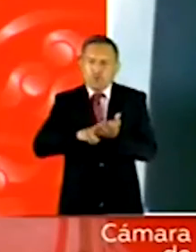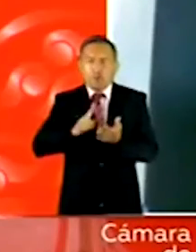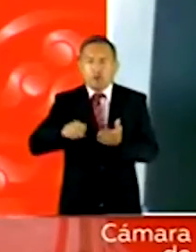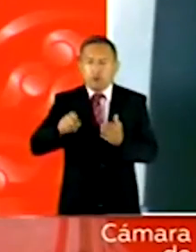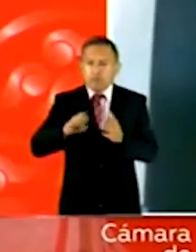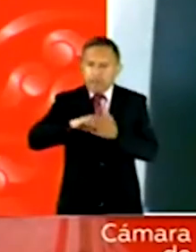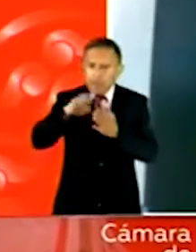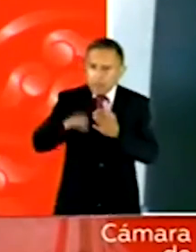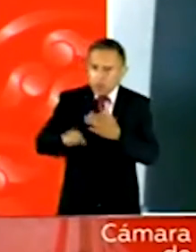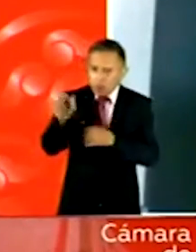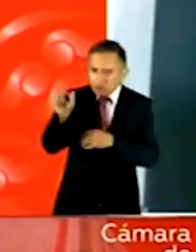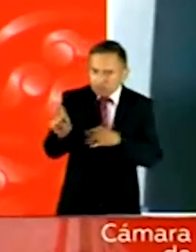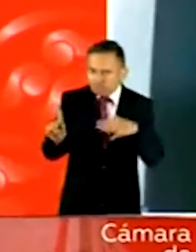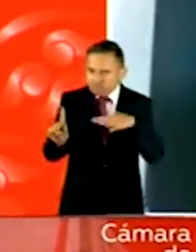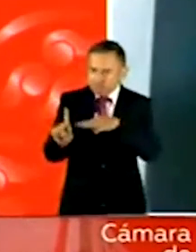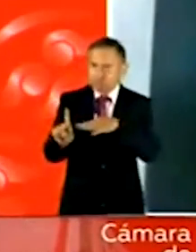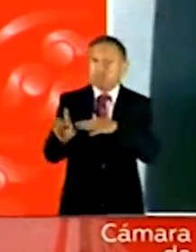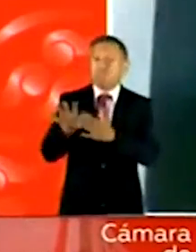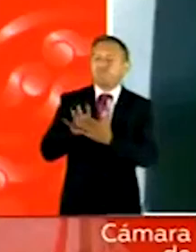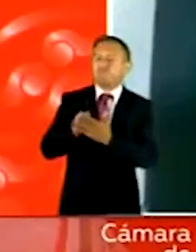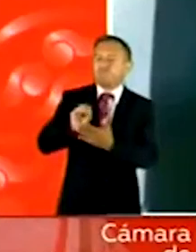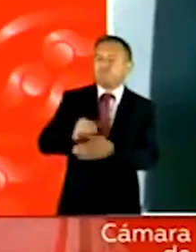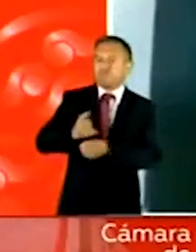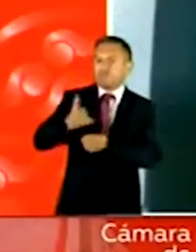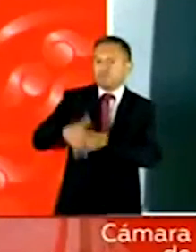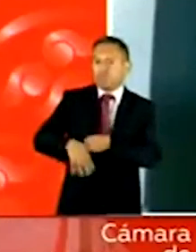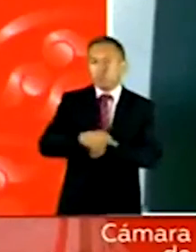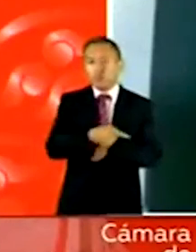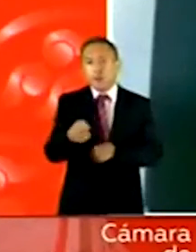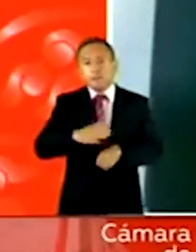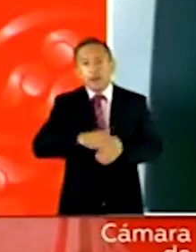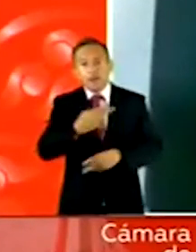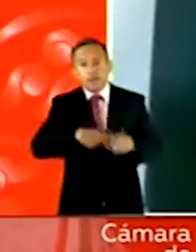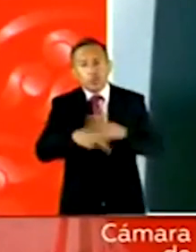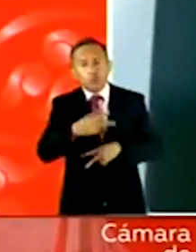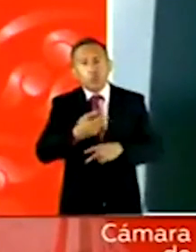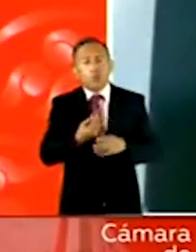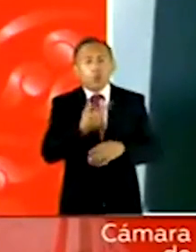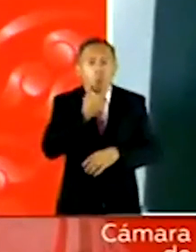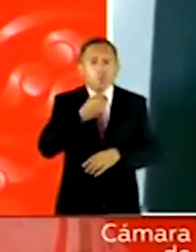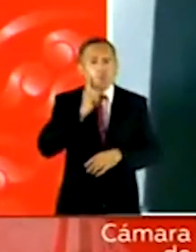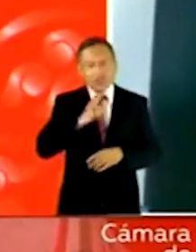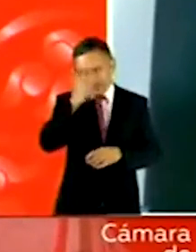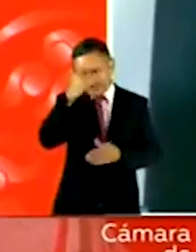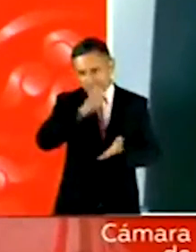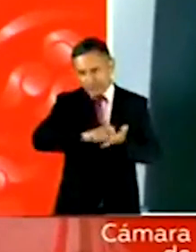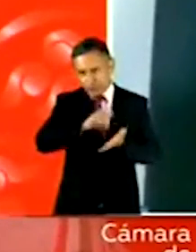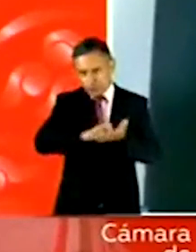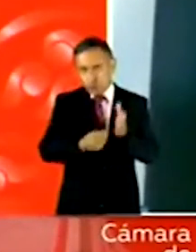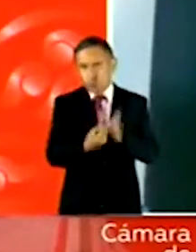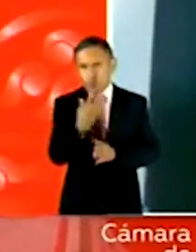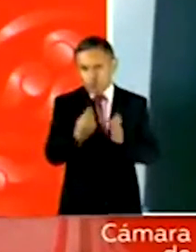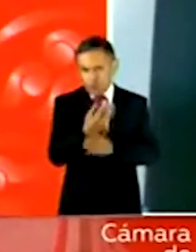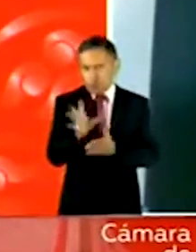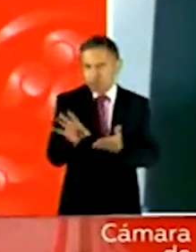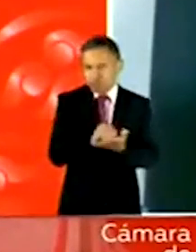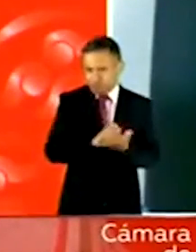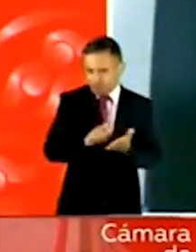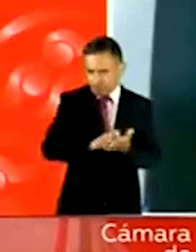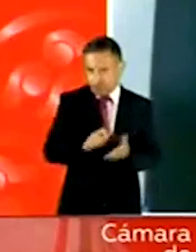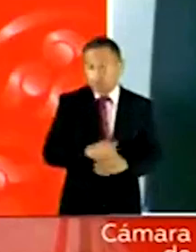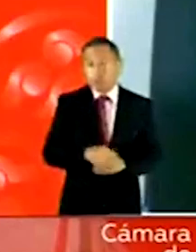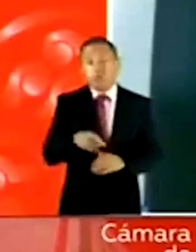el surgimiento y consolidación de nuevas y nuevos escritores. Para ello, las comisiones dictaminadoras